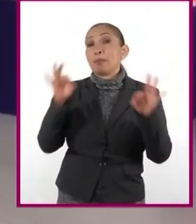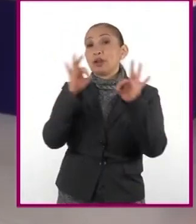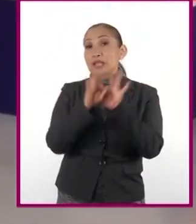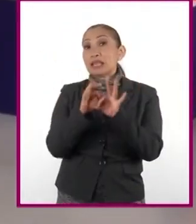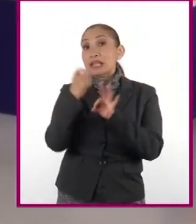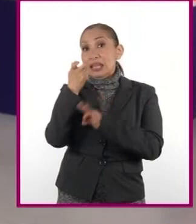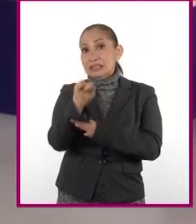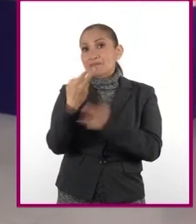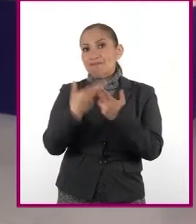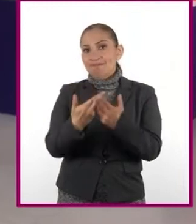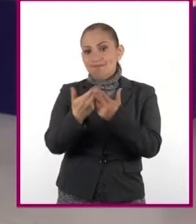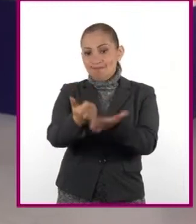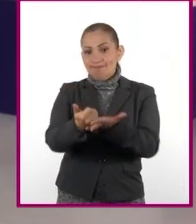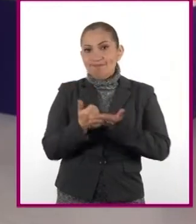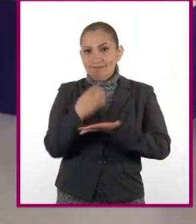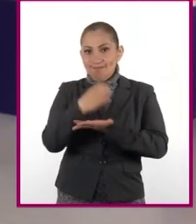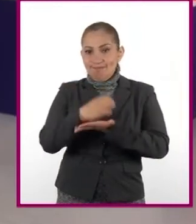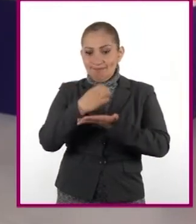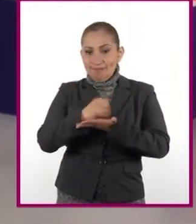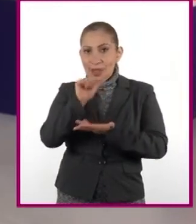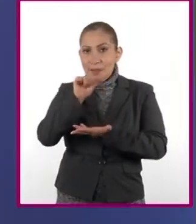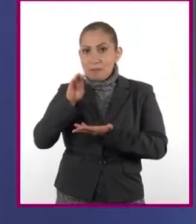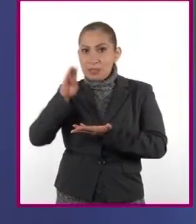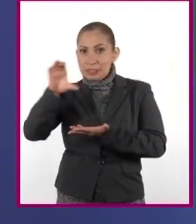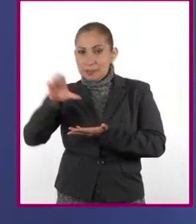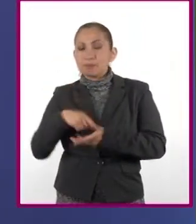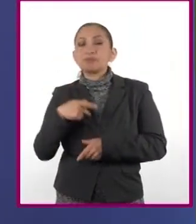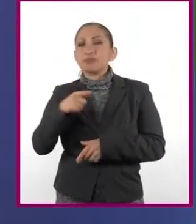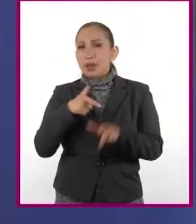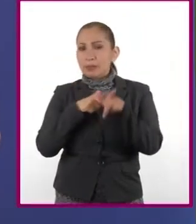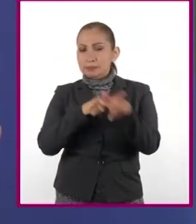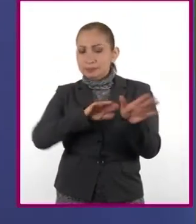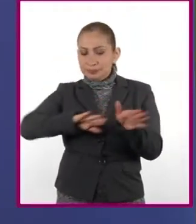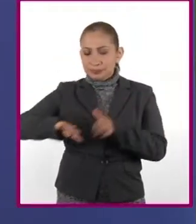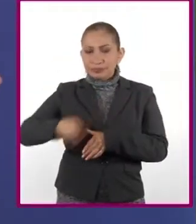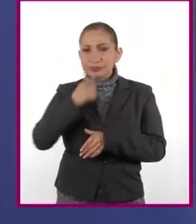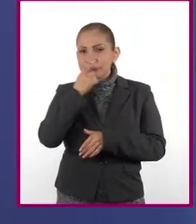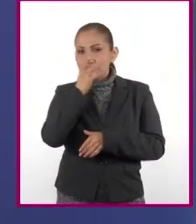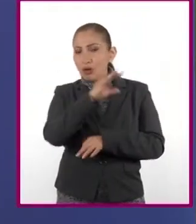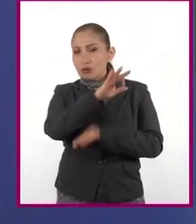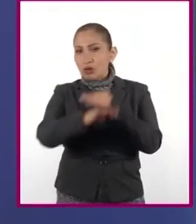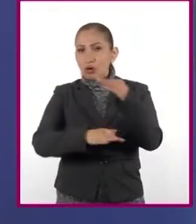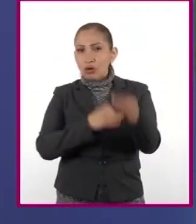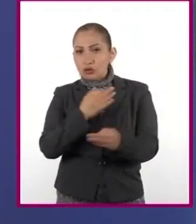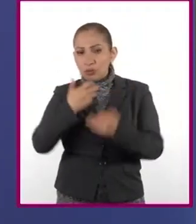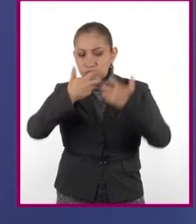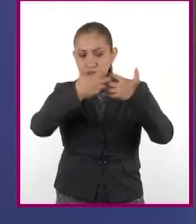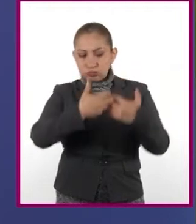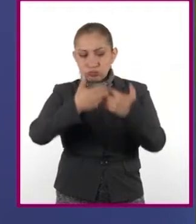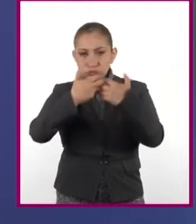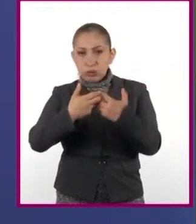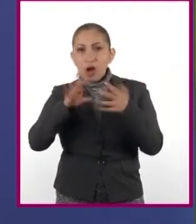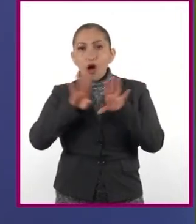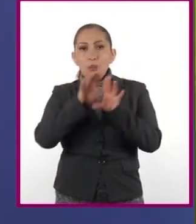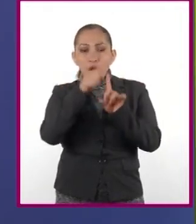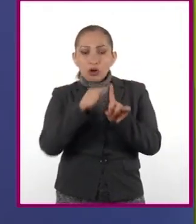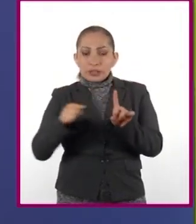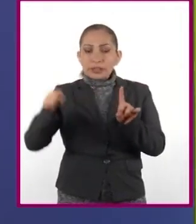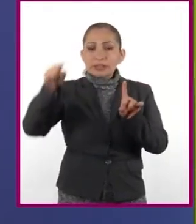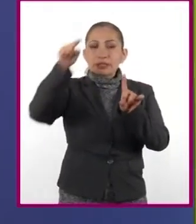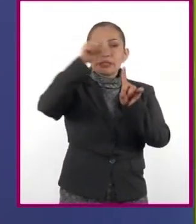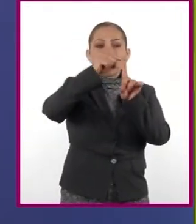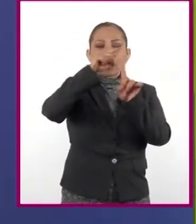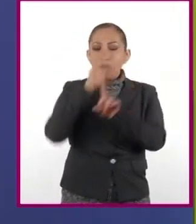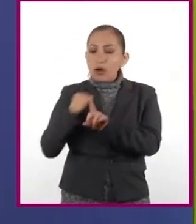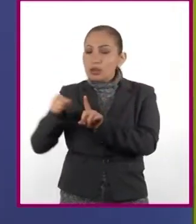de esta valiosa herramienta. Pero continuemos. Decíamos que todo funciona en forma de ciclos que se